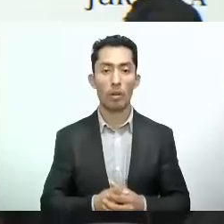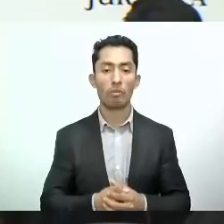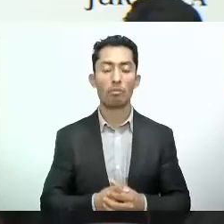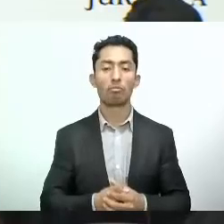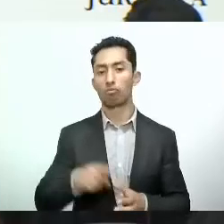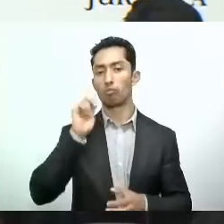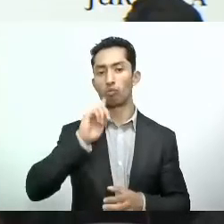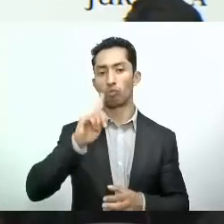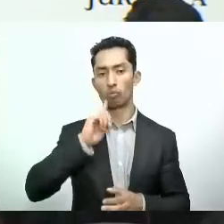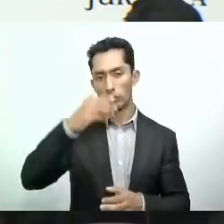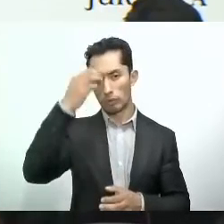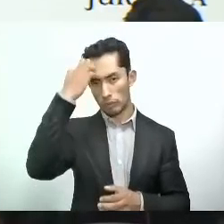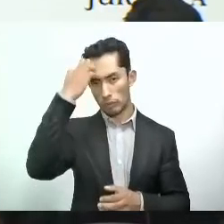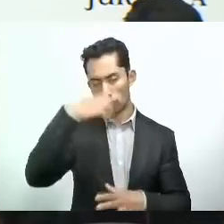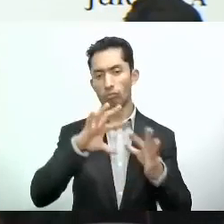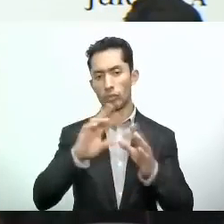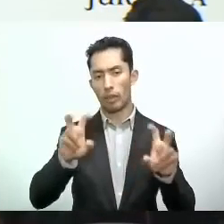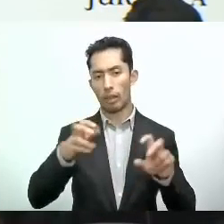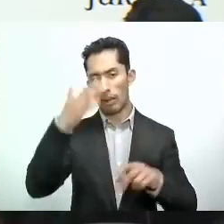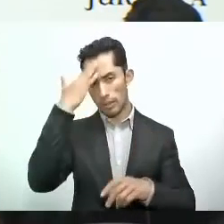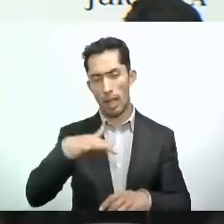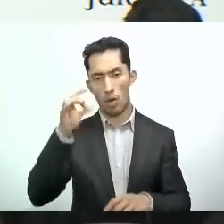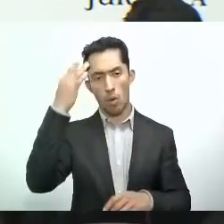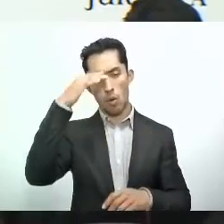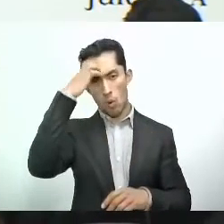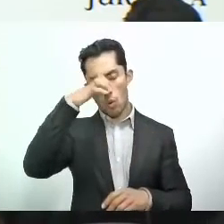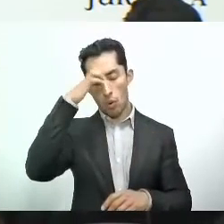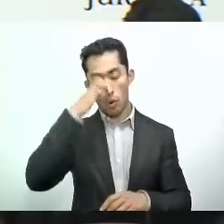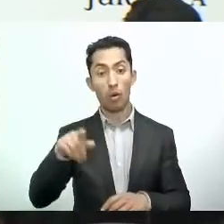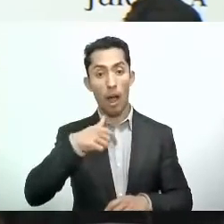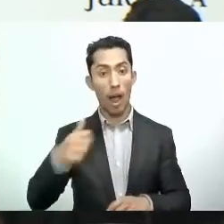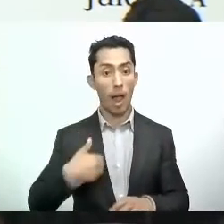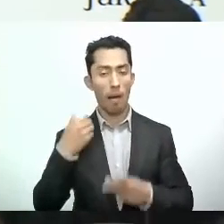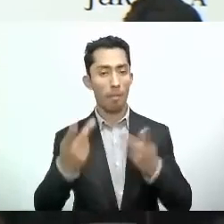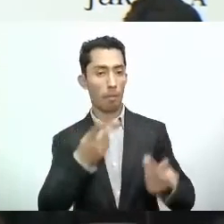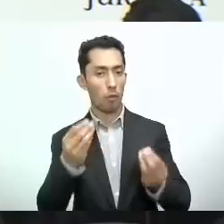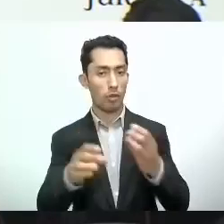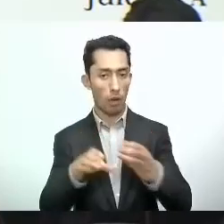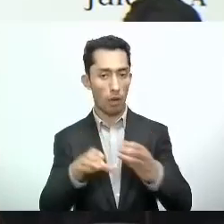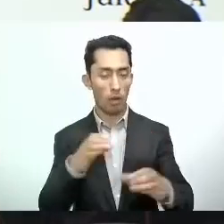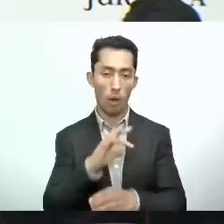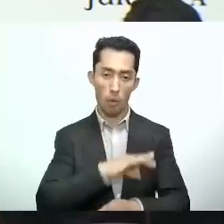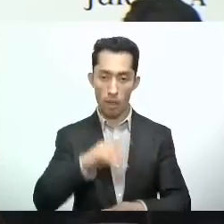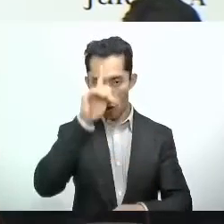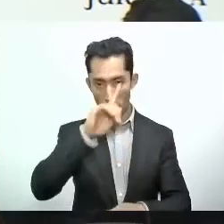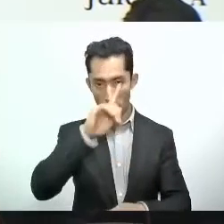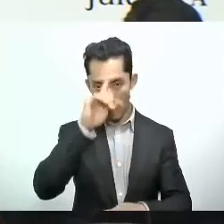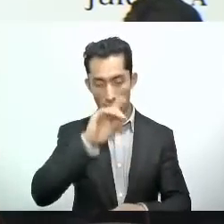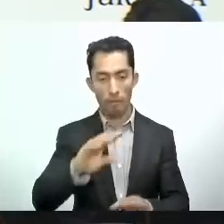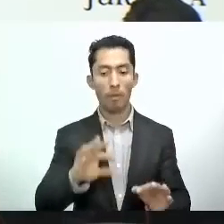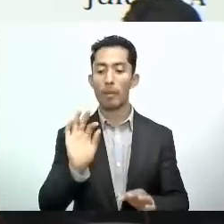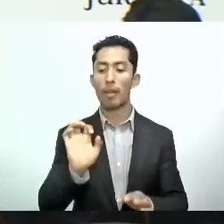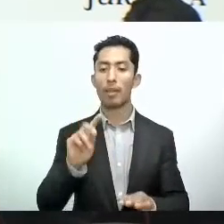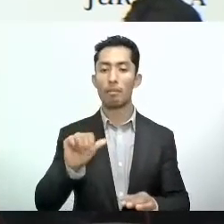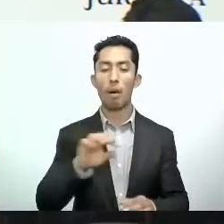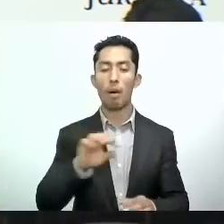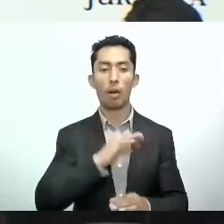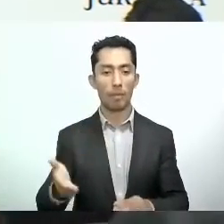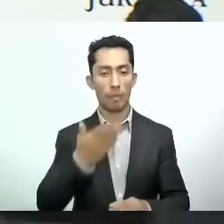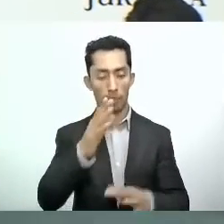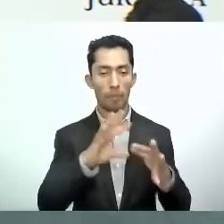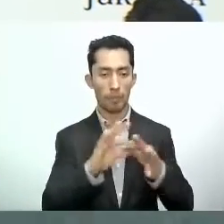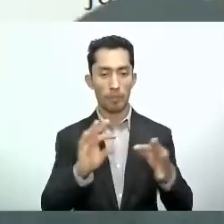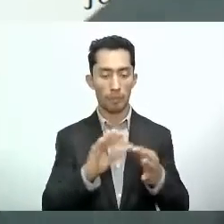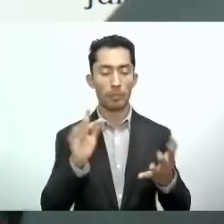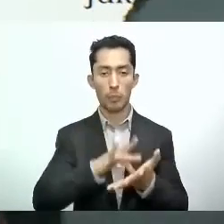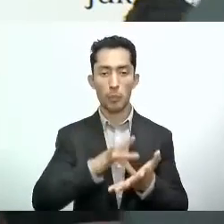estos temas. Les sugiero que la aprovechen y le pregunten muchas cosas. Sin más, Fátima, pues te doy el uso de la palabra. Gracias